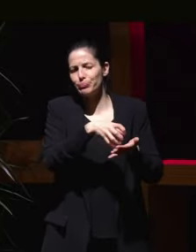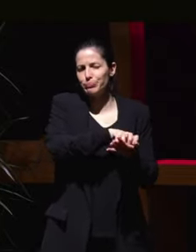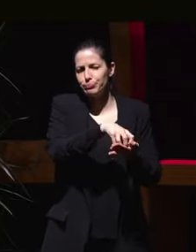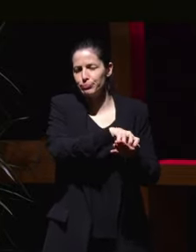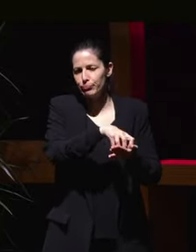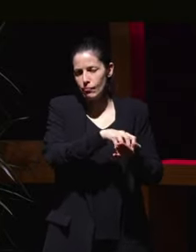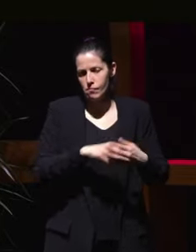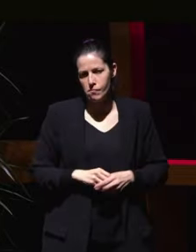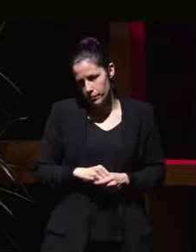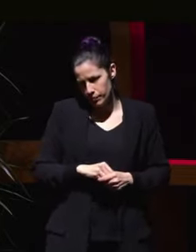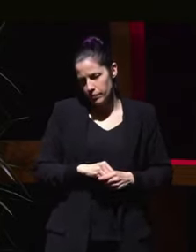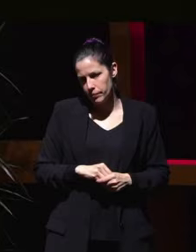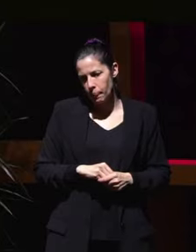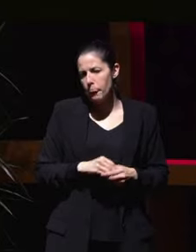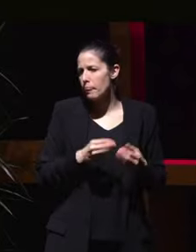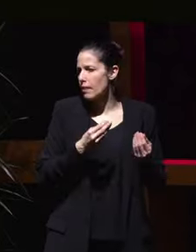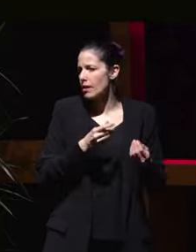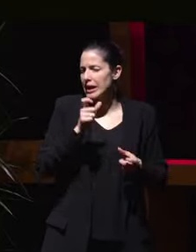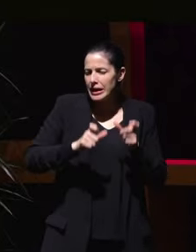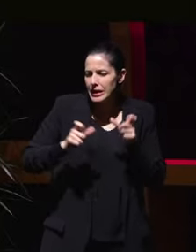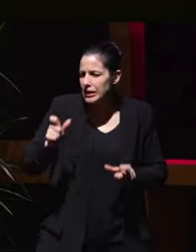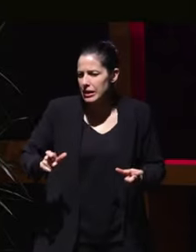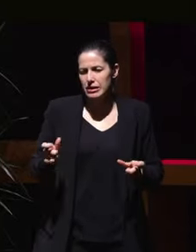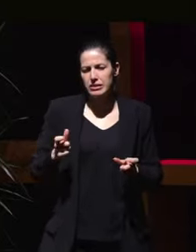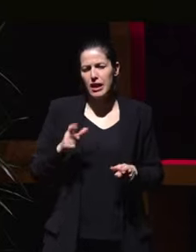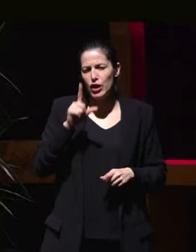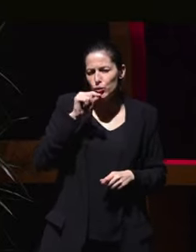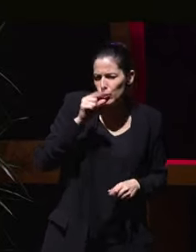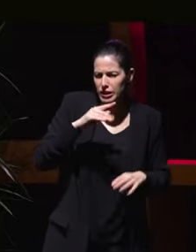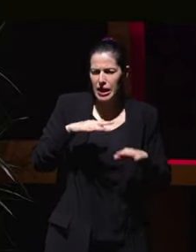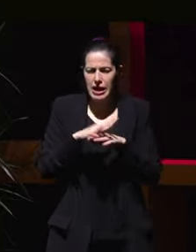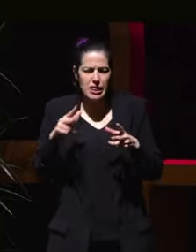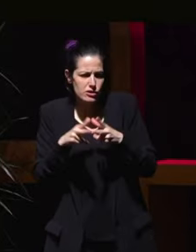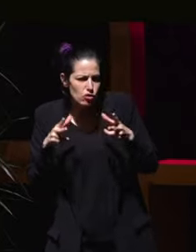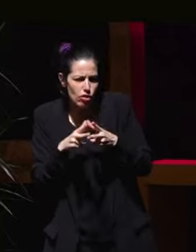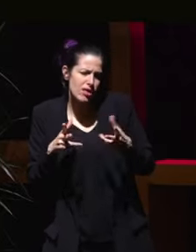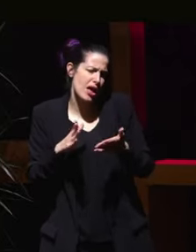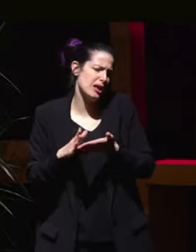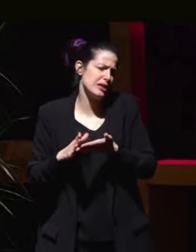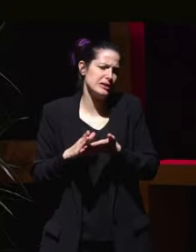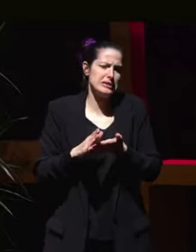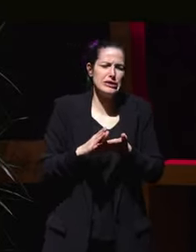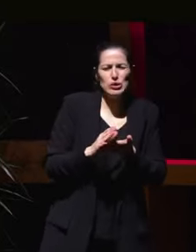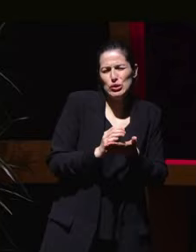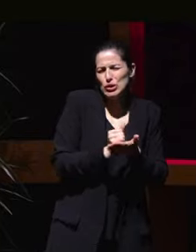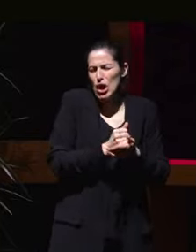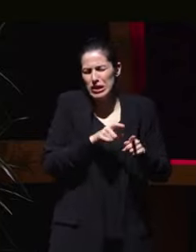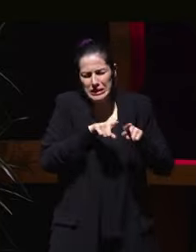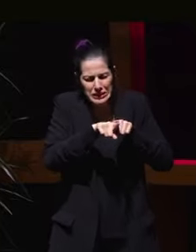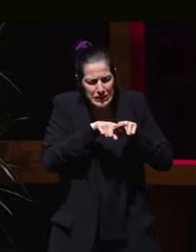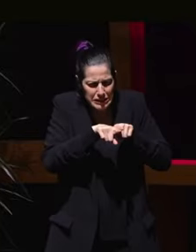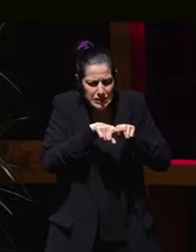Mundial. Moita xente machacou na en Twitter, nas redes sociais, en todos os estamentos sociais, cada vez